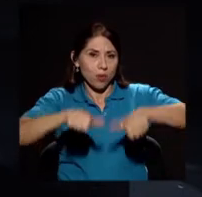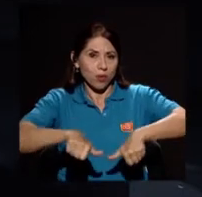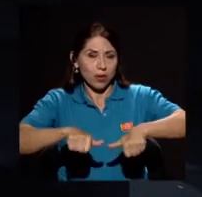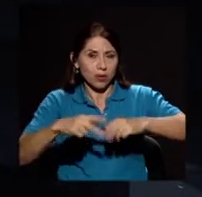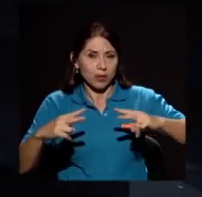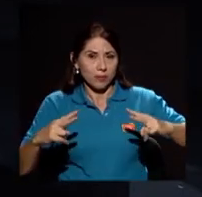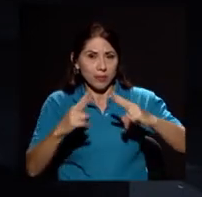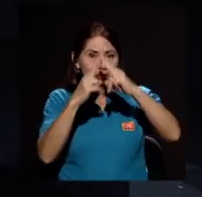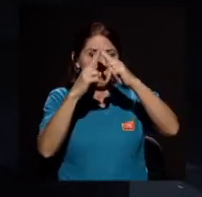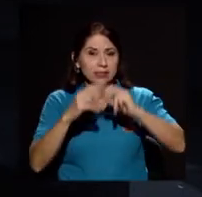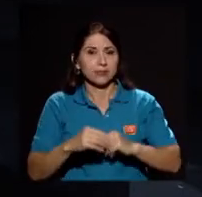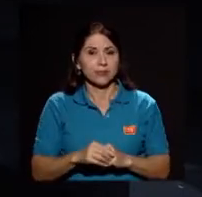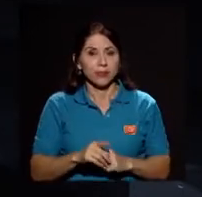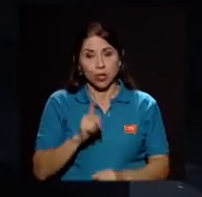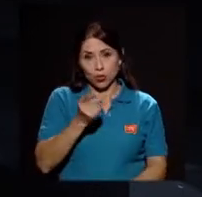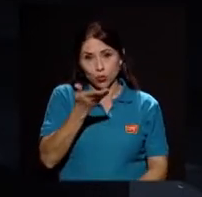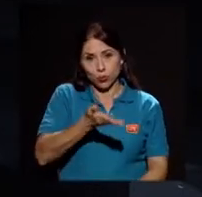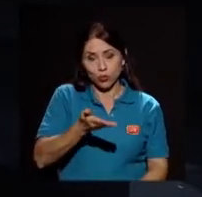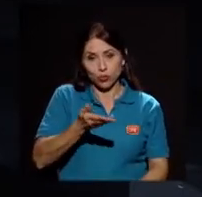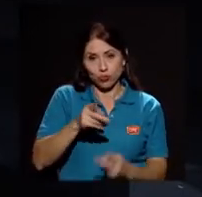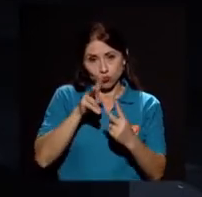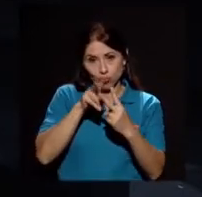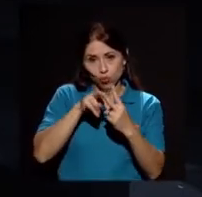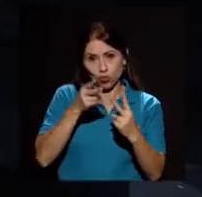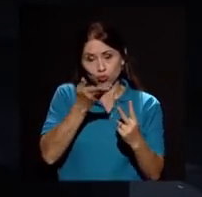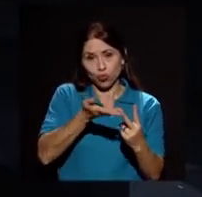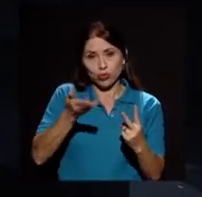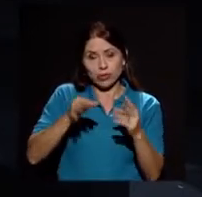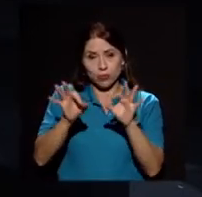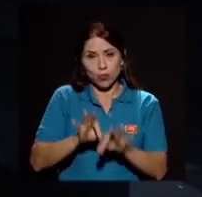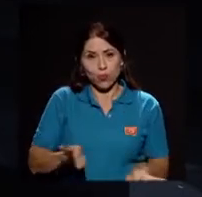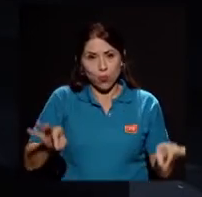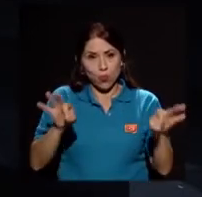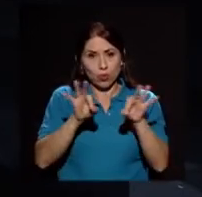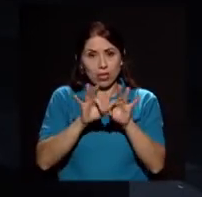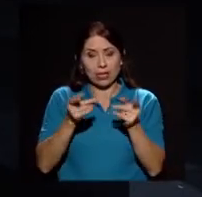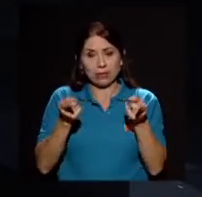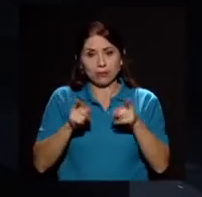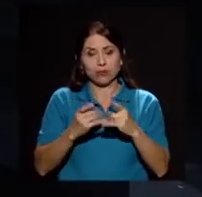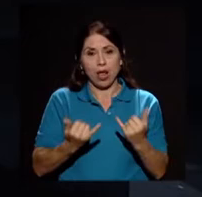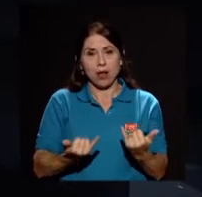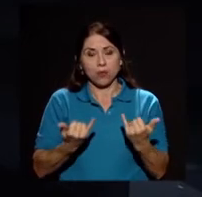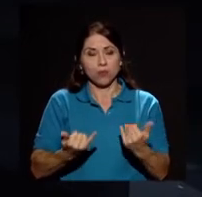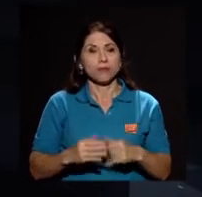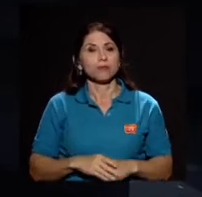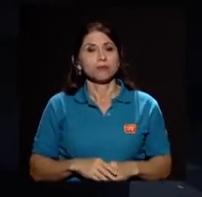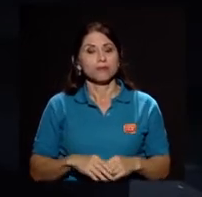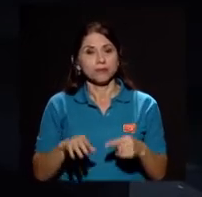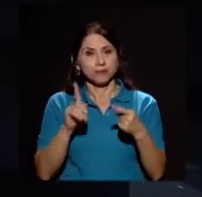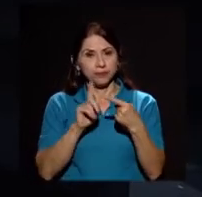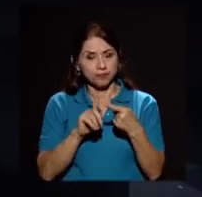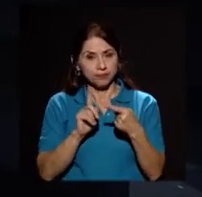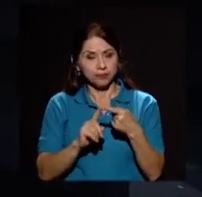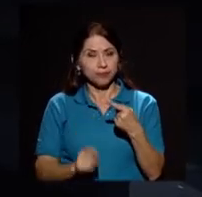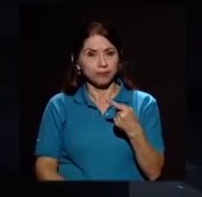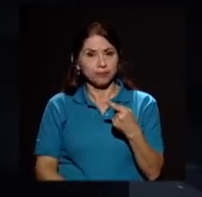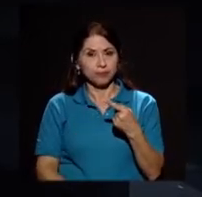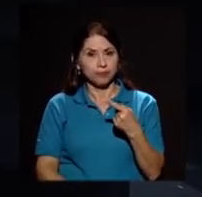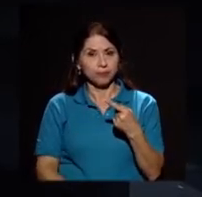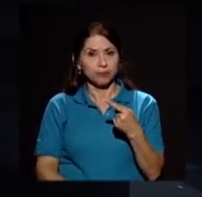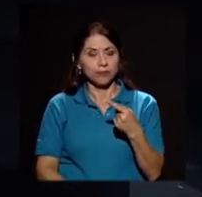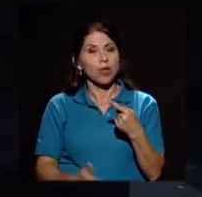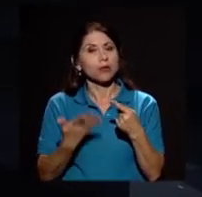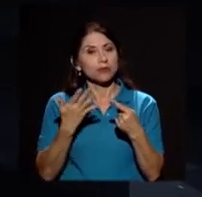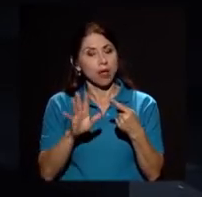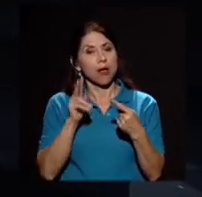dos cosas que me parecen muy importantes sobre el contexto actual primero hemos visto